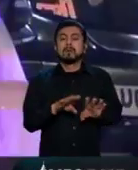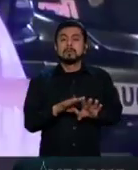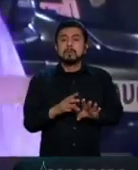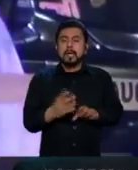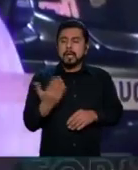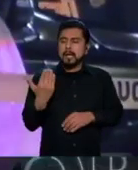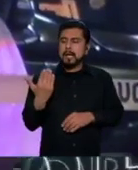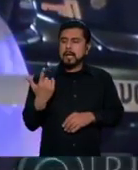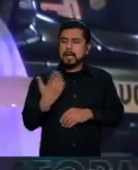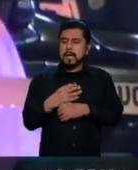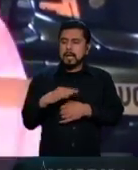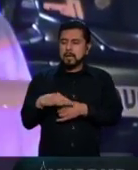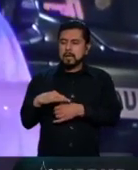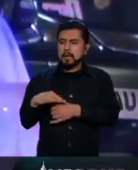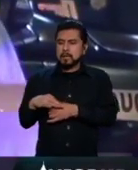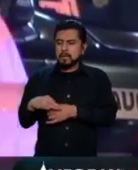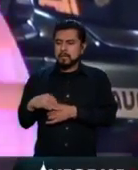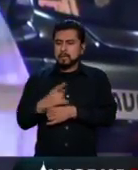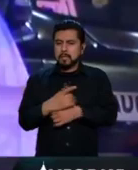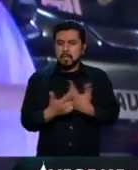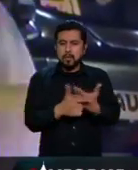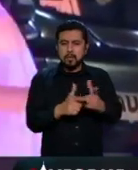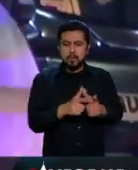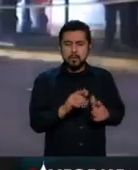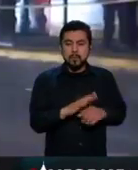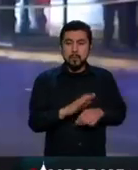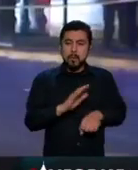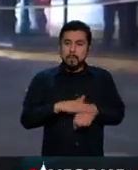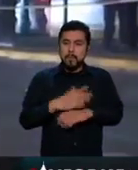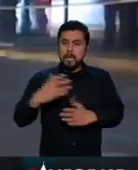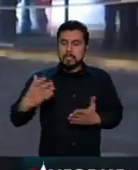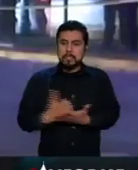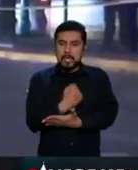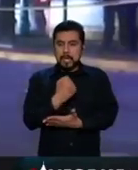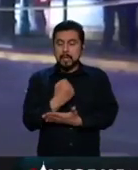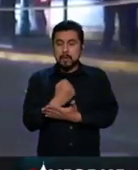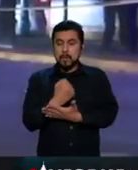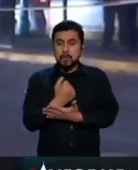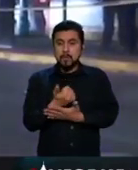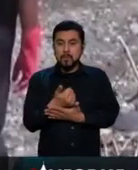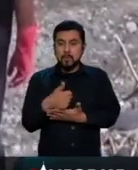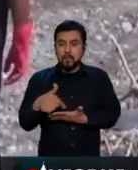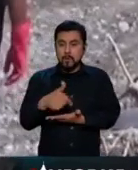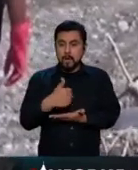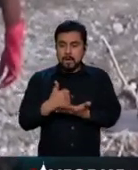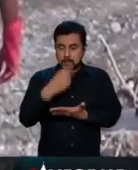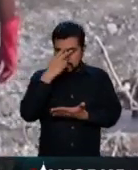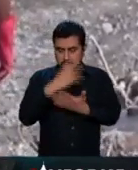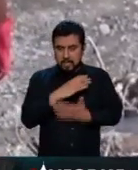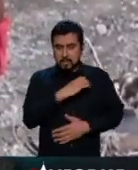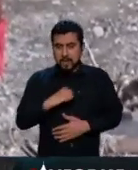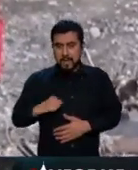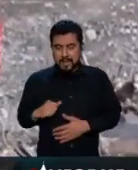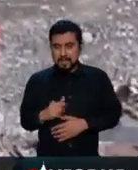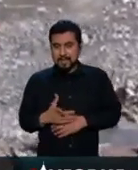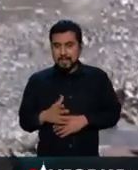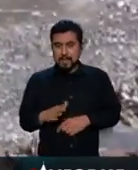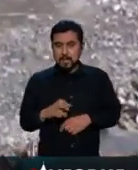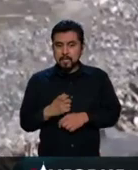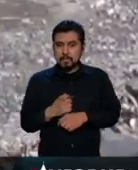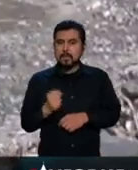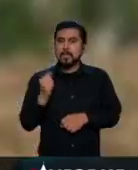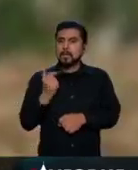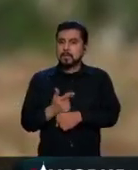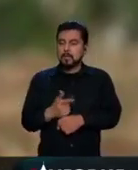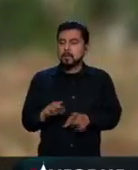penúltimas elecciones, la oposición ganó el mayor número de posturas. O sea, hay que tomar en